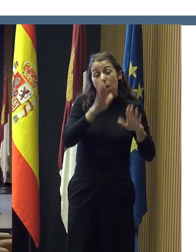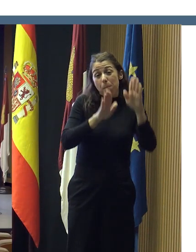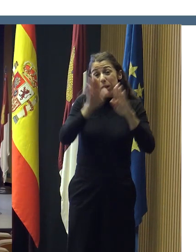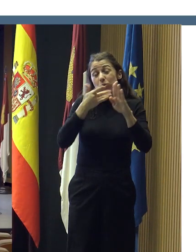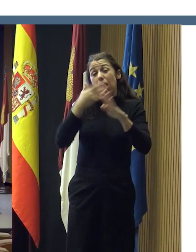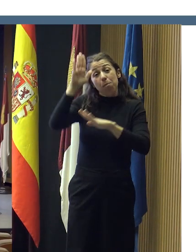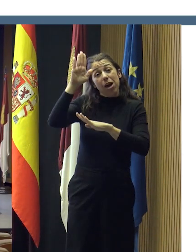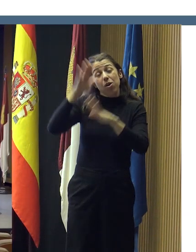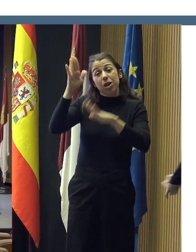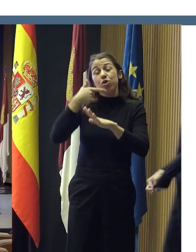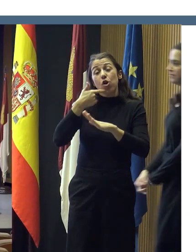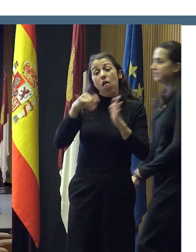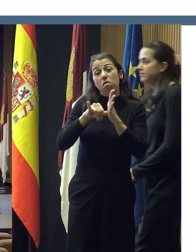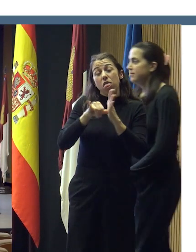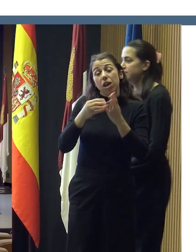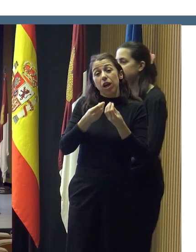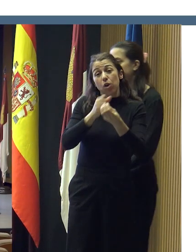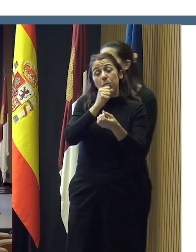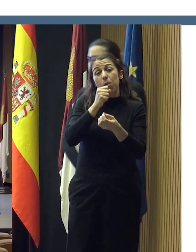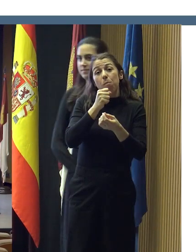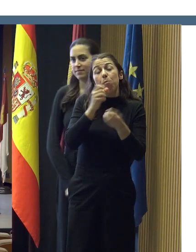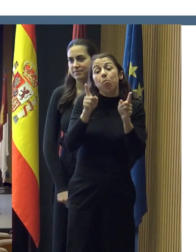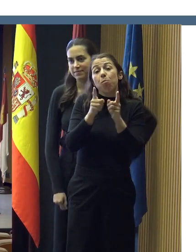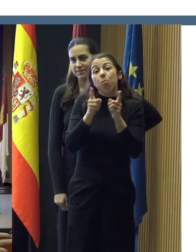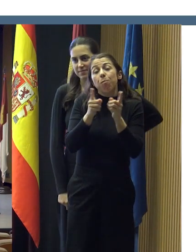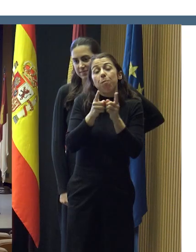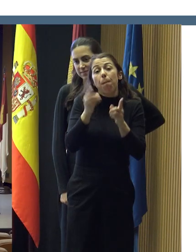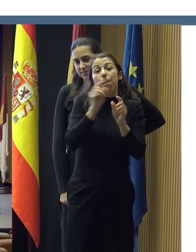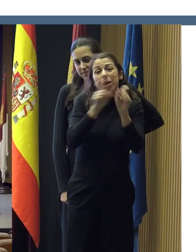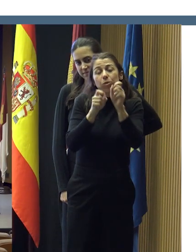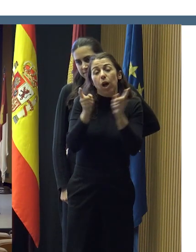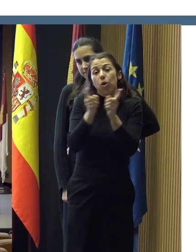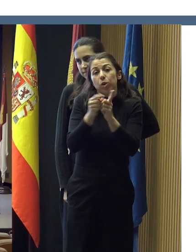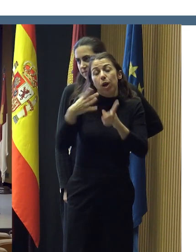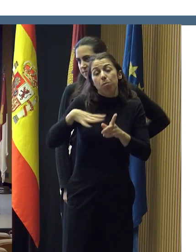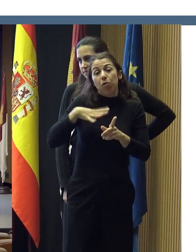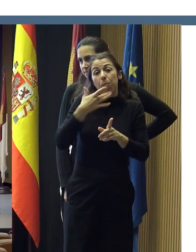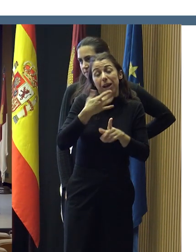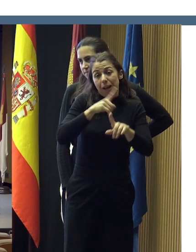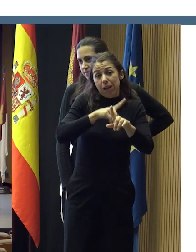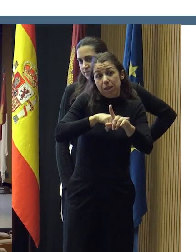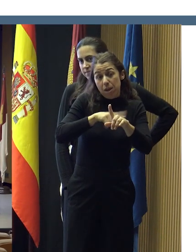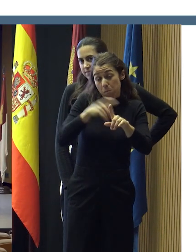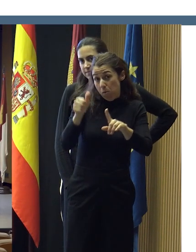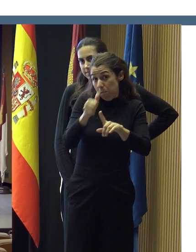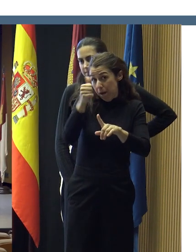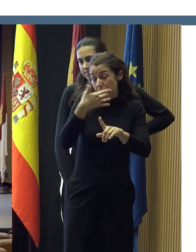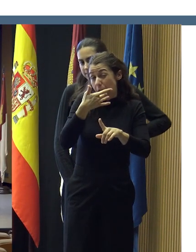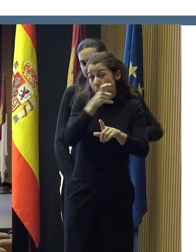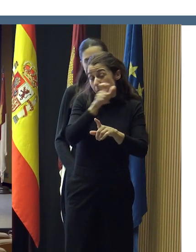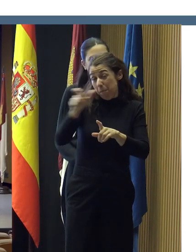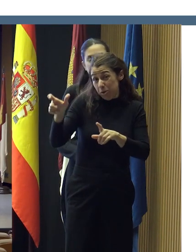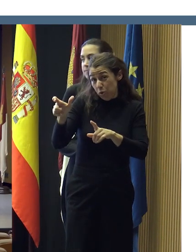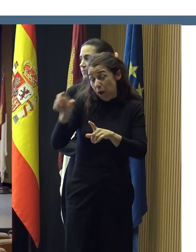Levantáis la mano y me voy acercando. Por favor, que sean preguntas cortas para que voy a dejar también esto. Para que dé más tiempo a que más gente